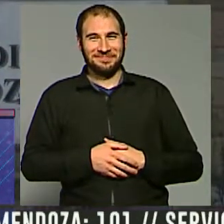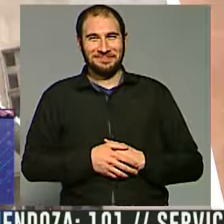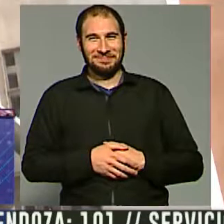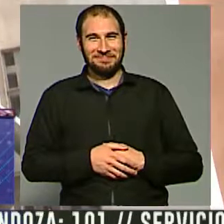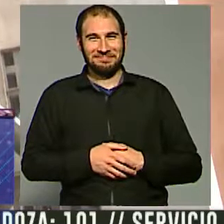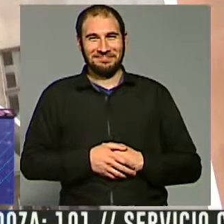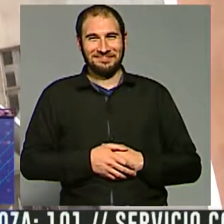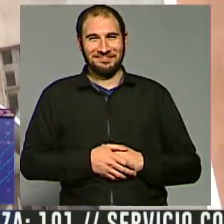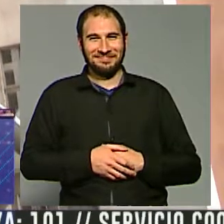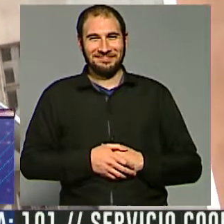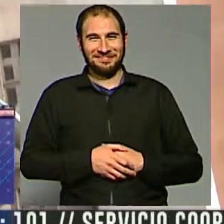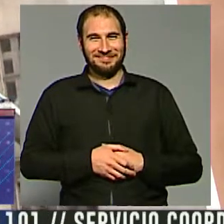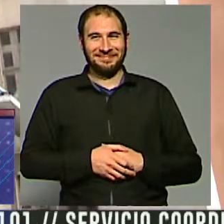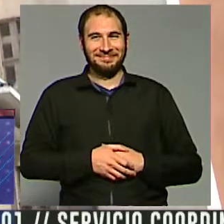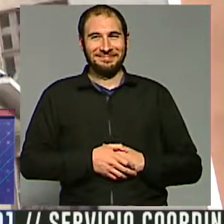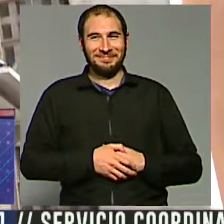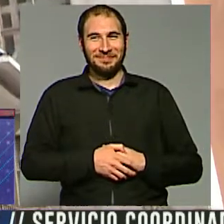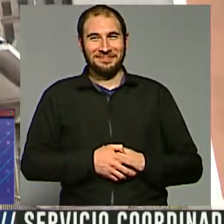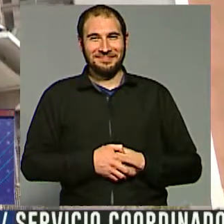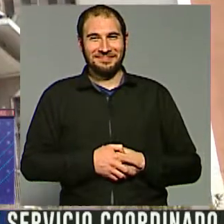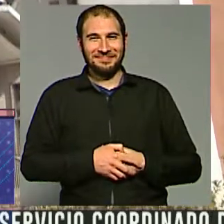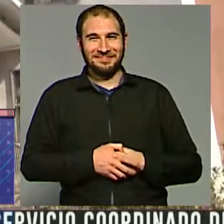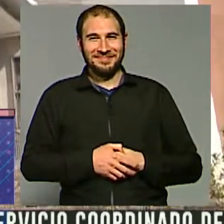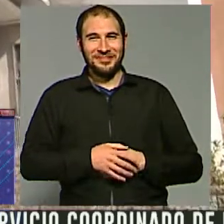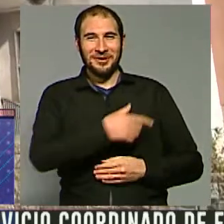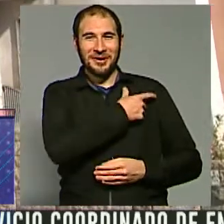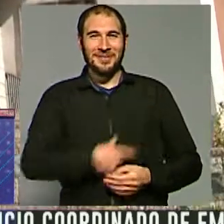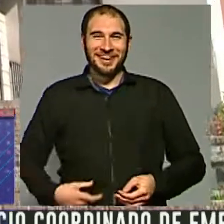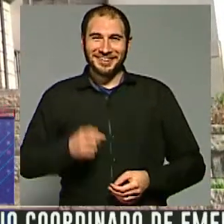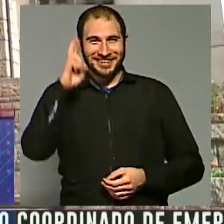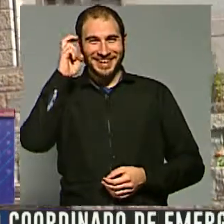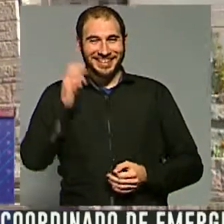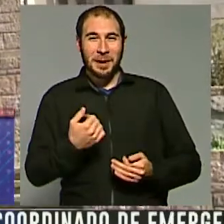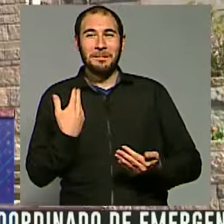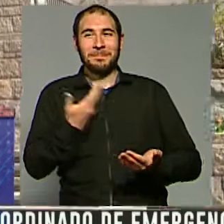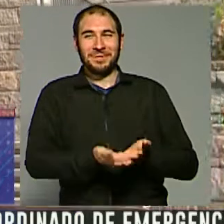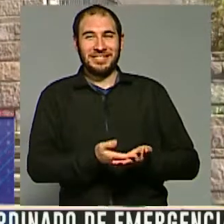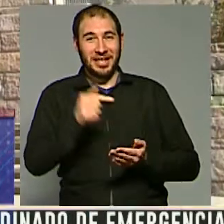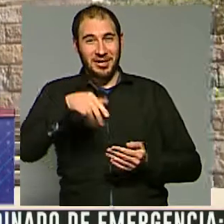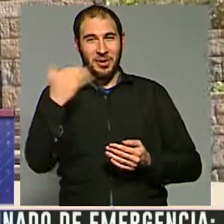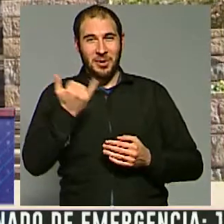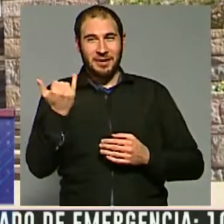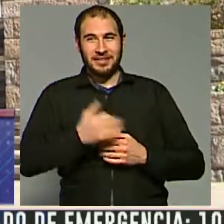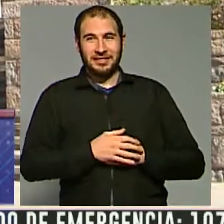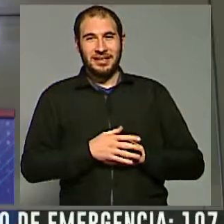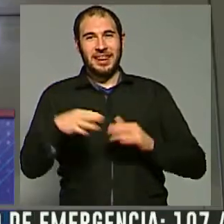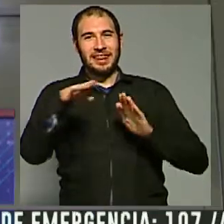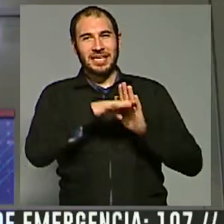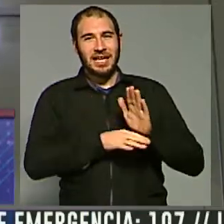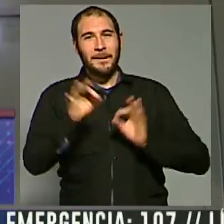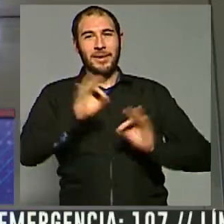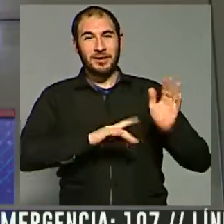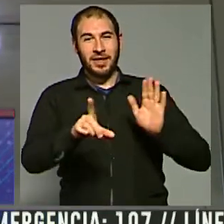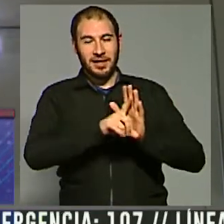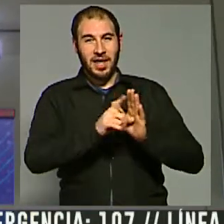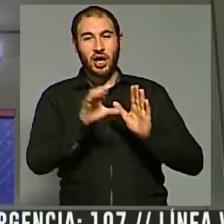Quieren agilizar los procesos de adopción y divorcio. El gobernador Alfredo Cornejo presentó este jueves los detalles sobre el proyecto de